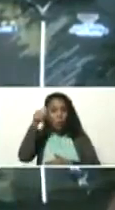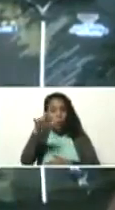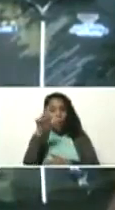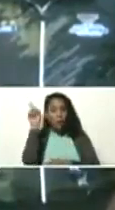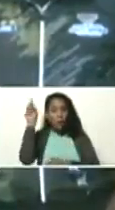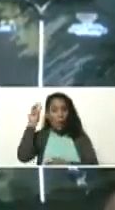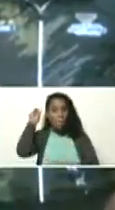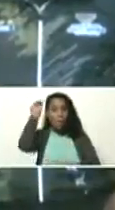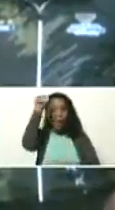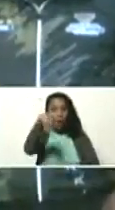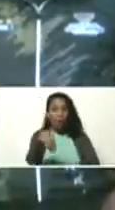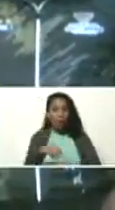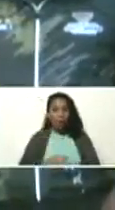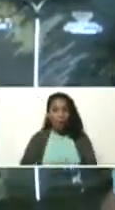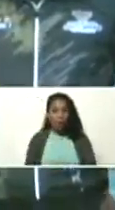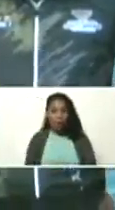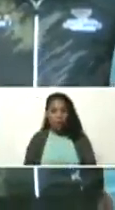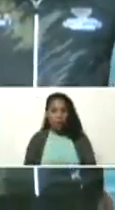Maracay.